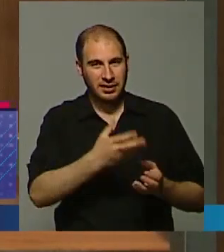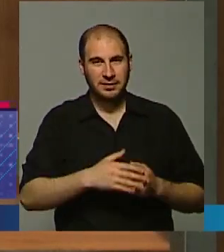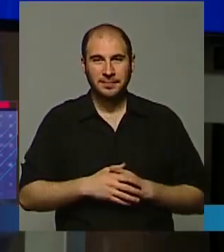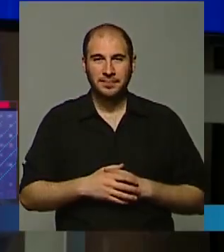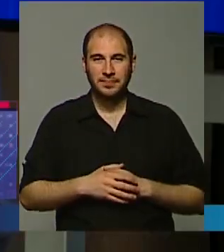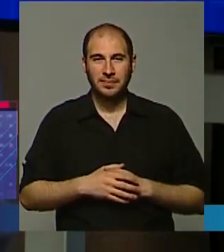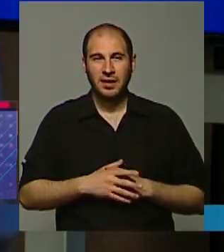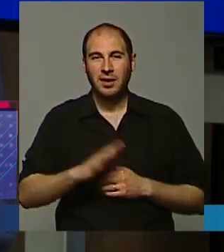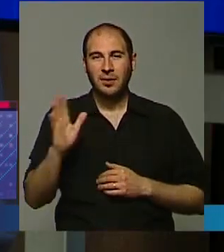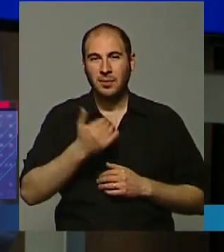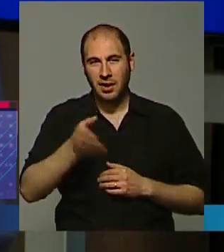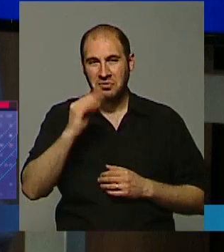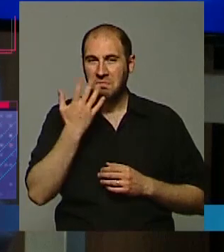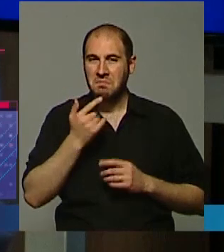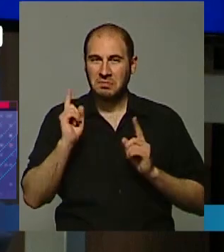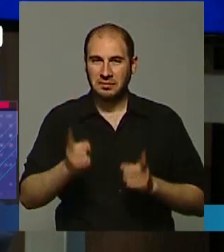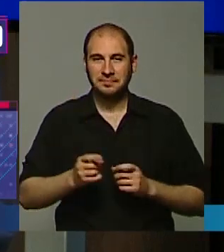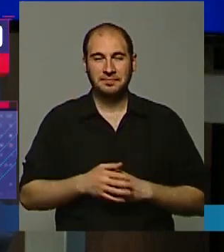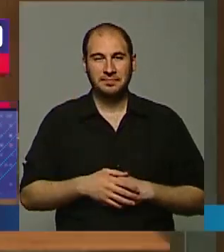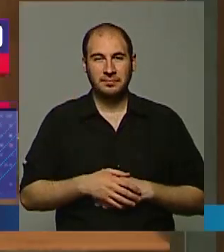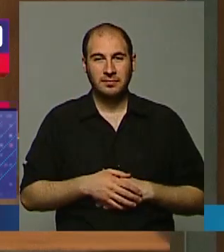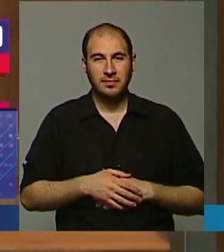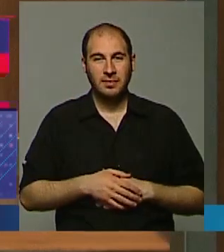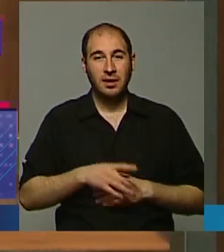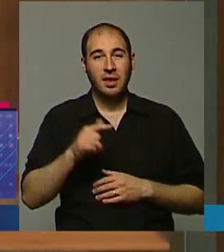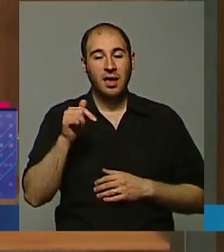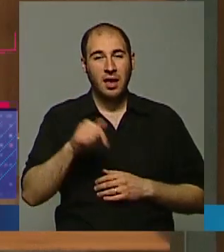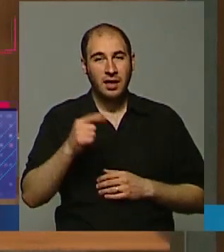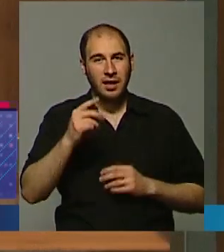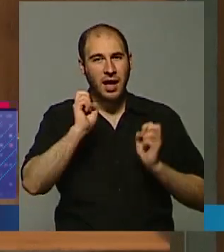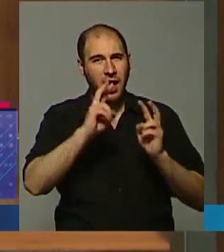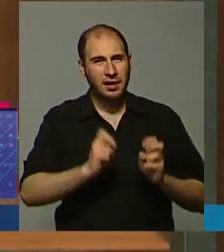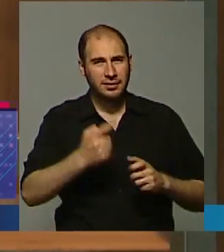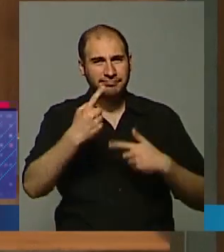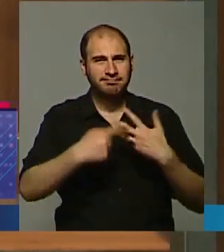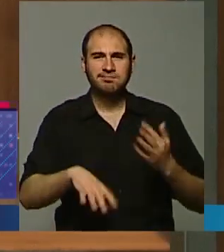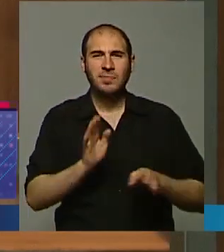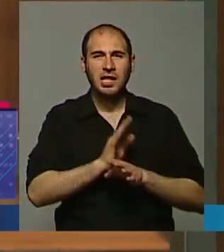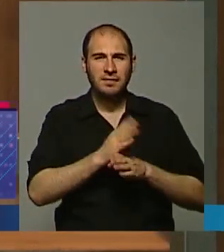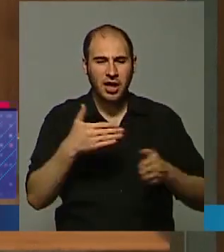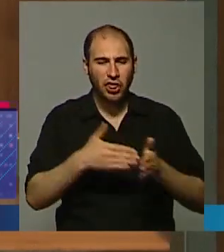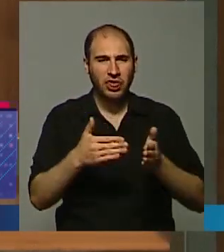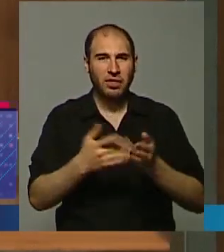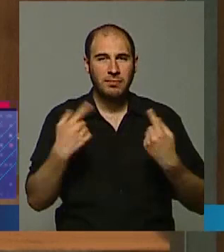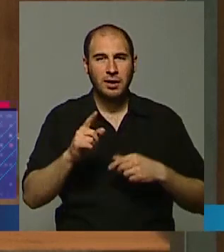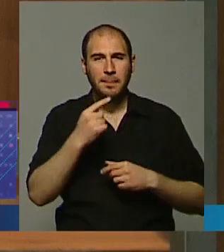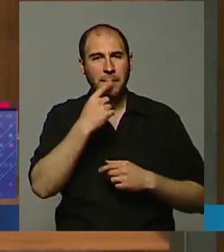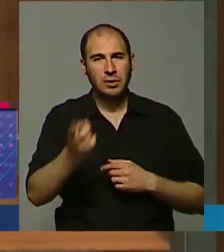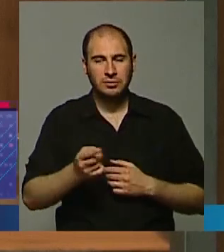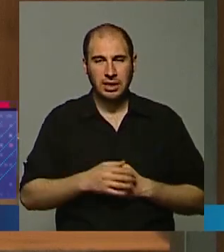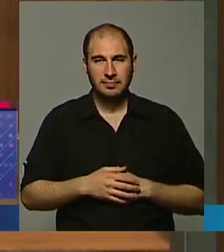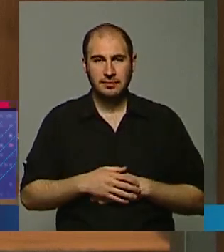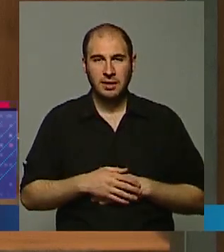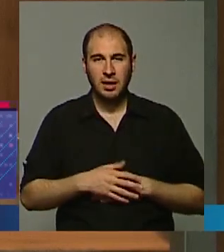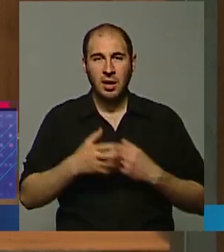estás? Buenas noches, un gusto y un placer como siempre. Bueno, hay mucho análisis, ¿no?, de lo que significa este cepo, pero te lo queríamos consultar a